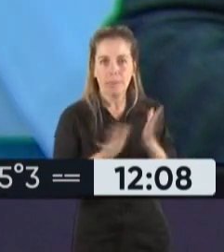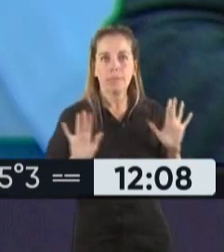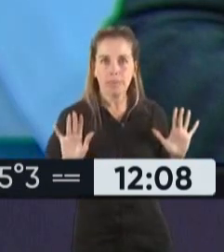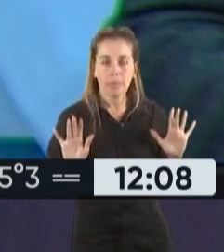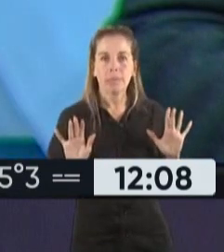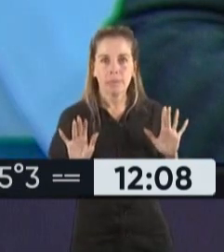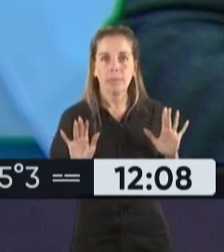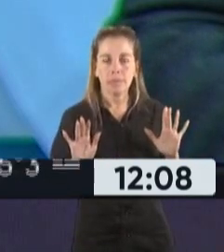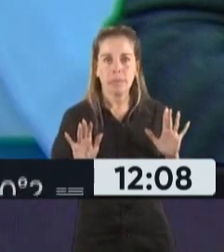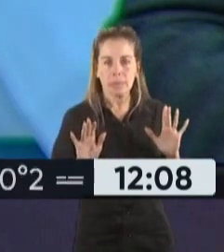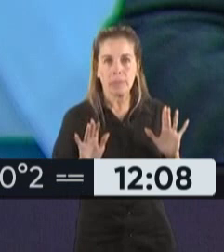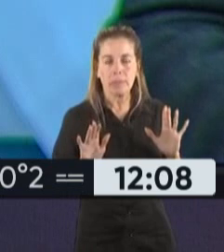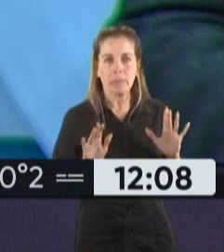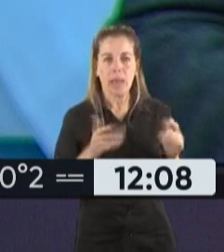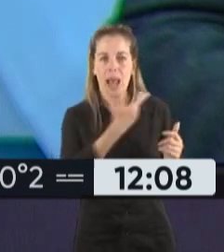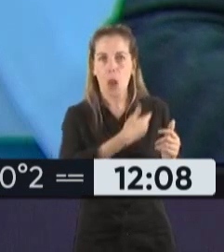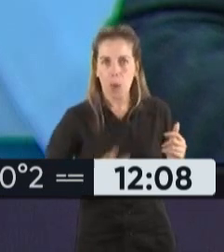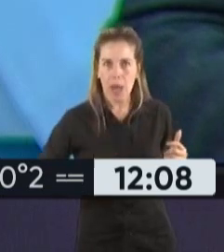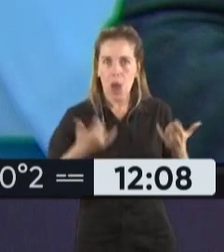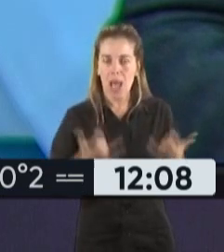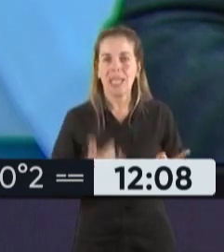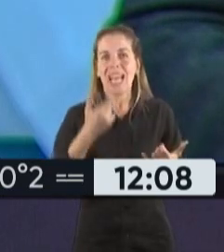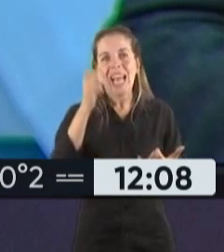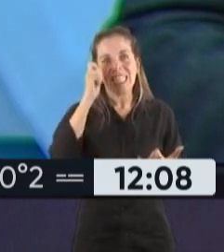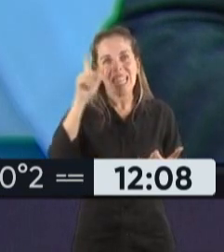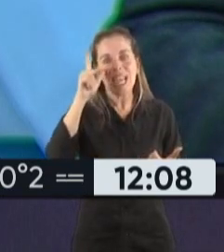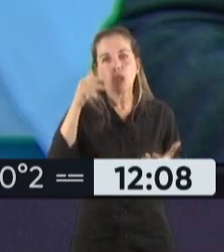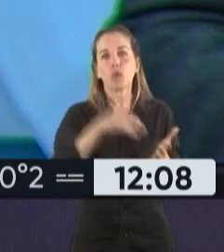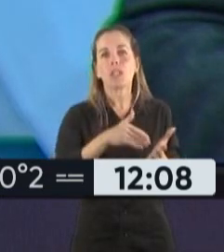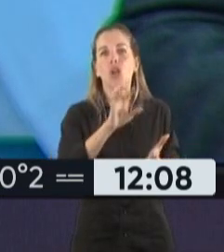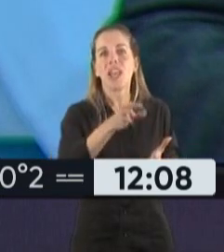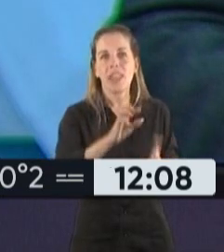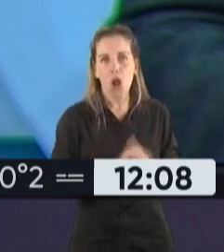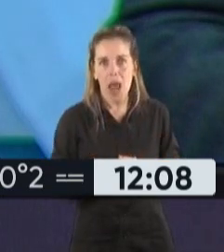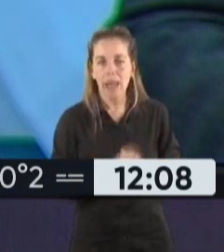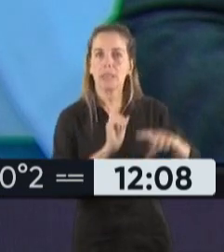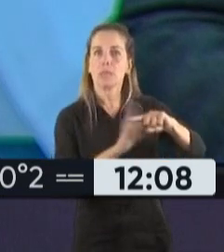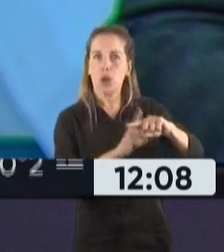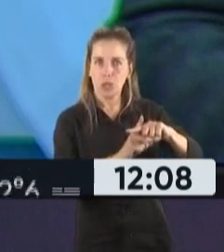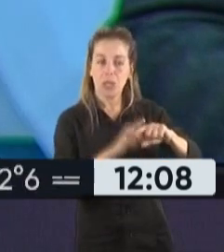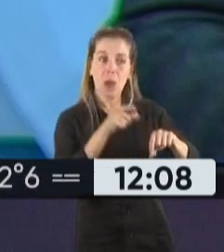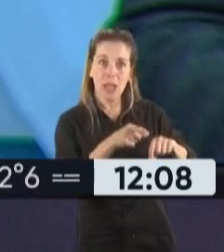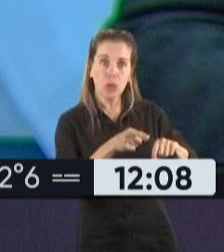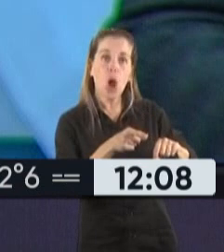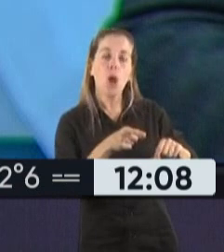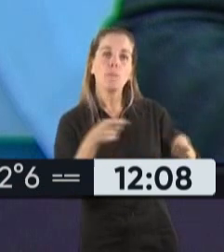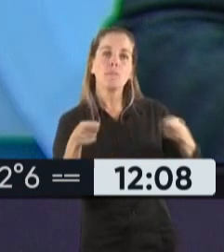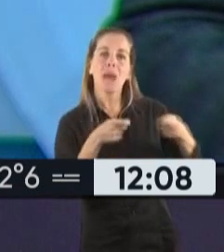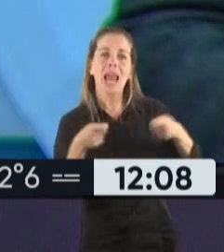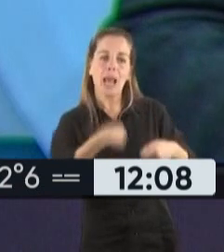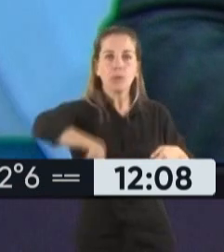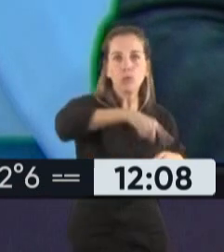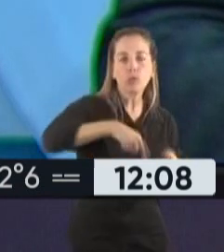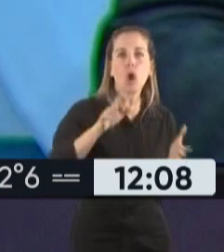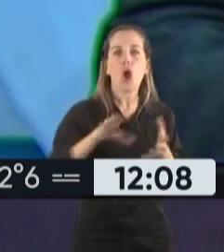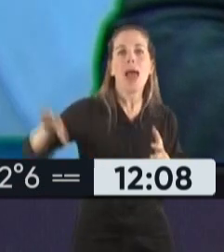saldo acreedor al gobierno de $38 millones. Y la empezamos a administrar nosotros junto con las provincias